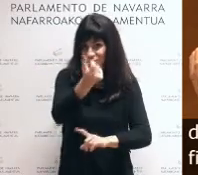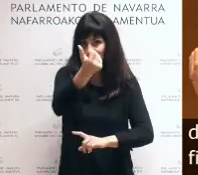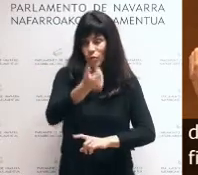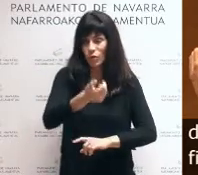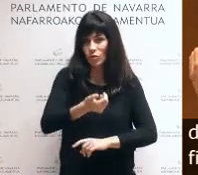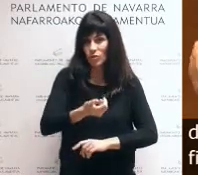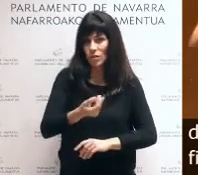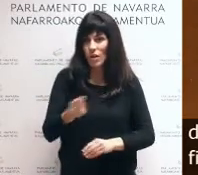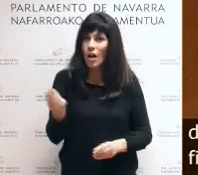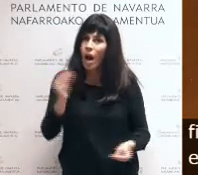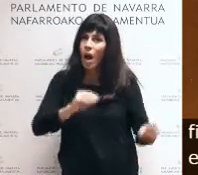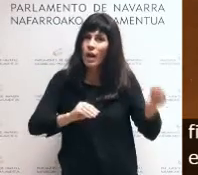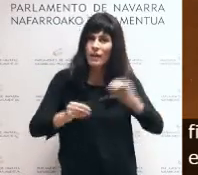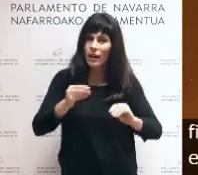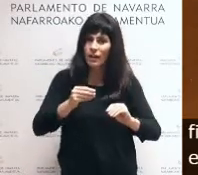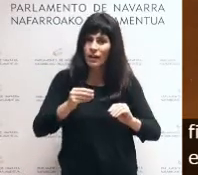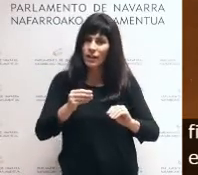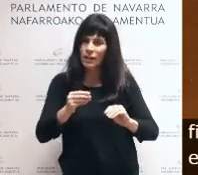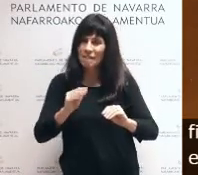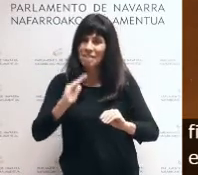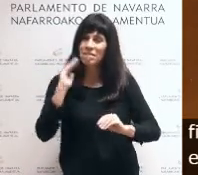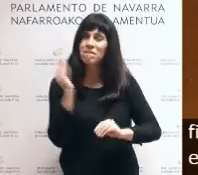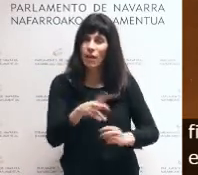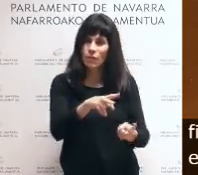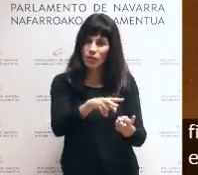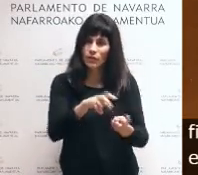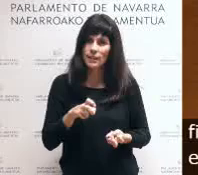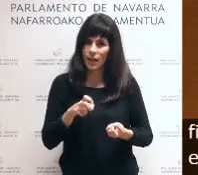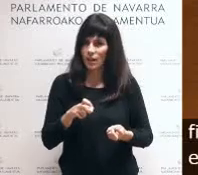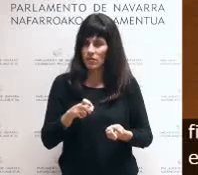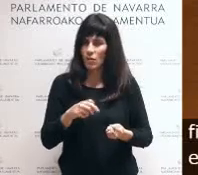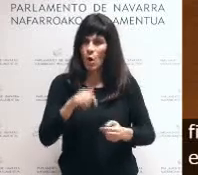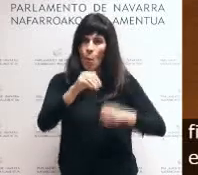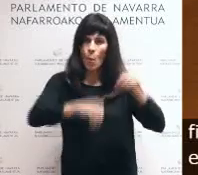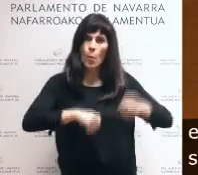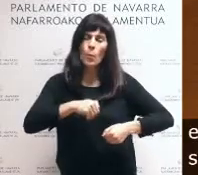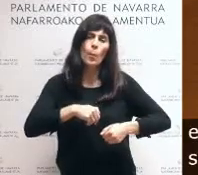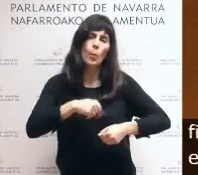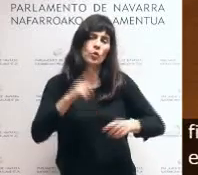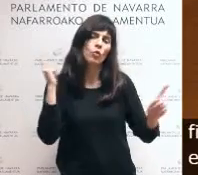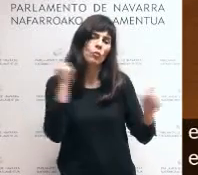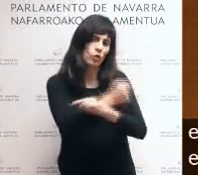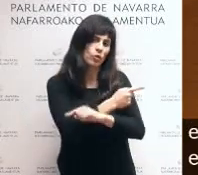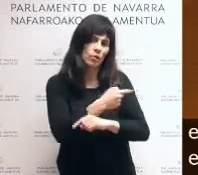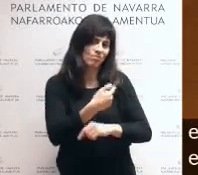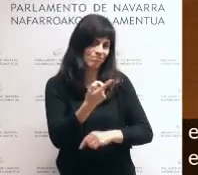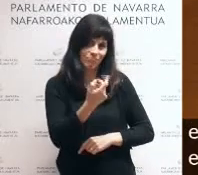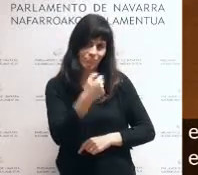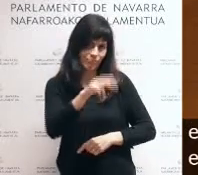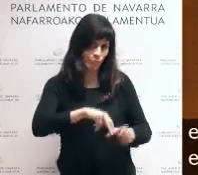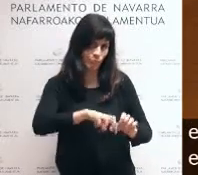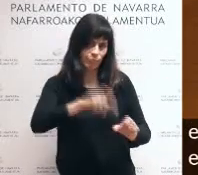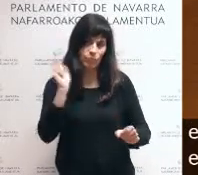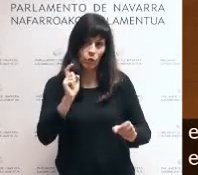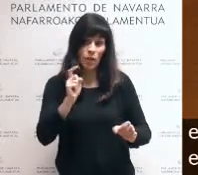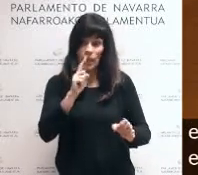contribuyen a incrementar el daño fiscal, no van a contar con nuestro voto contrario. Han debido de pasar 10 años y el mal que